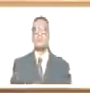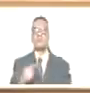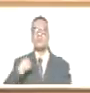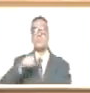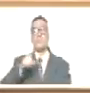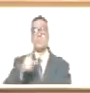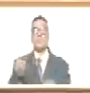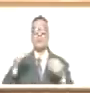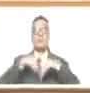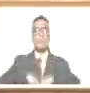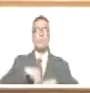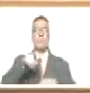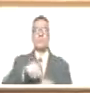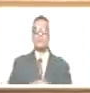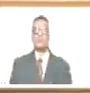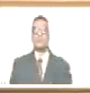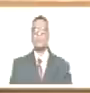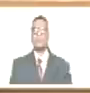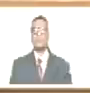con